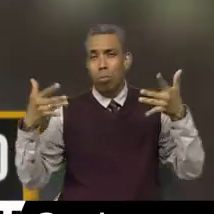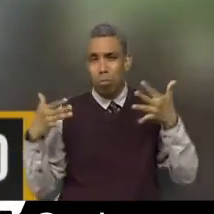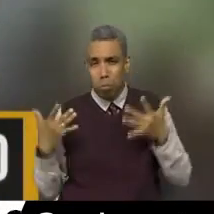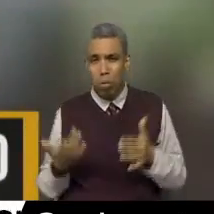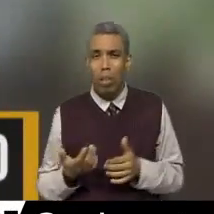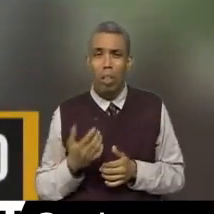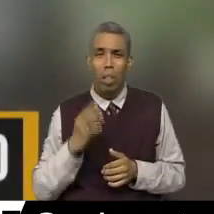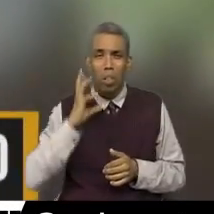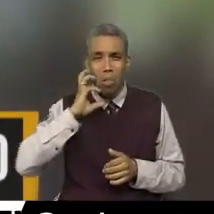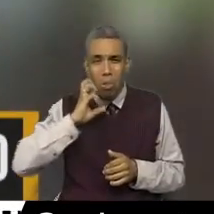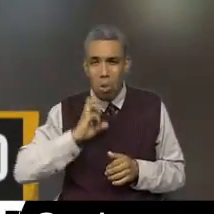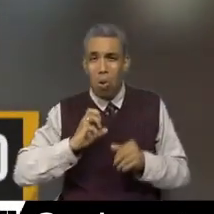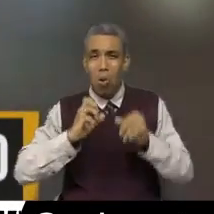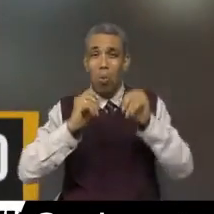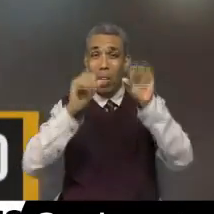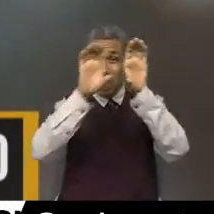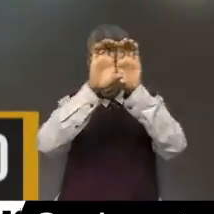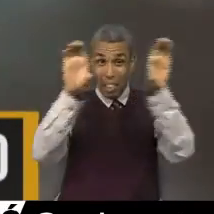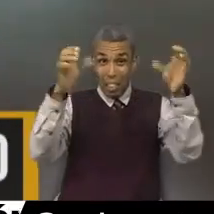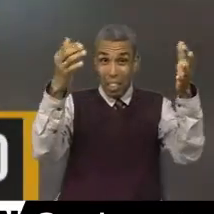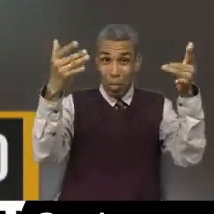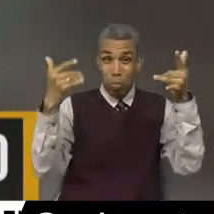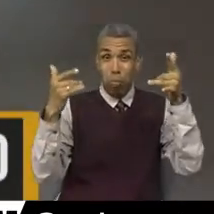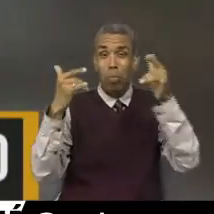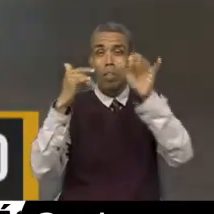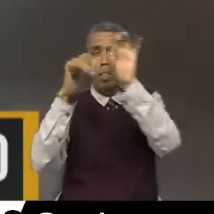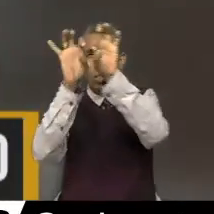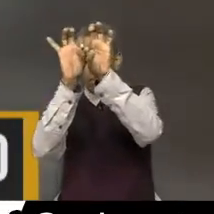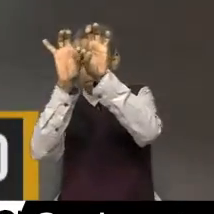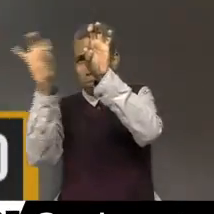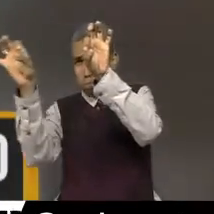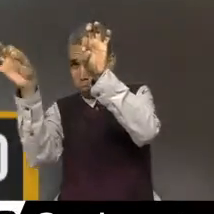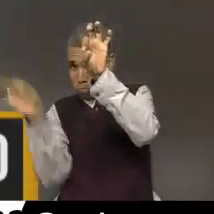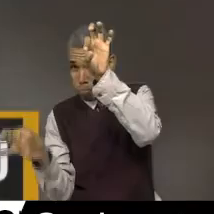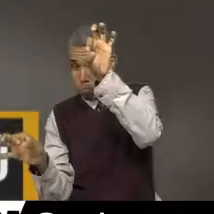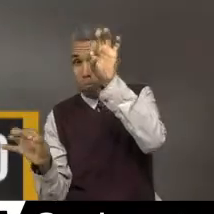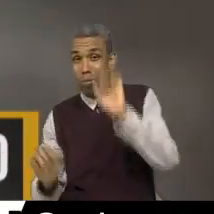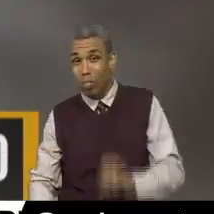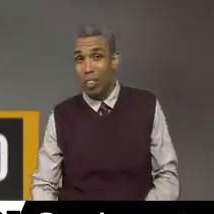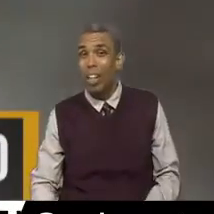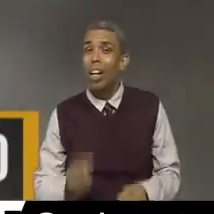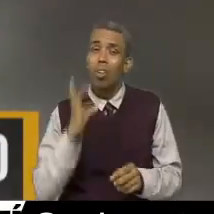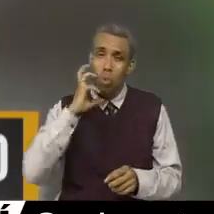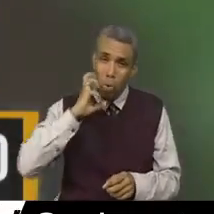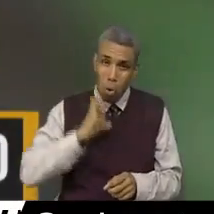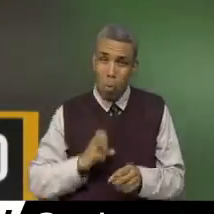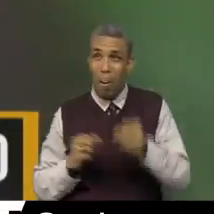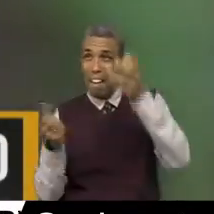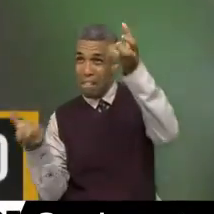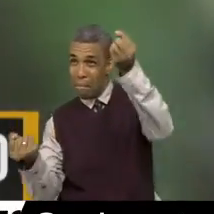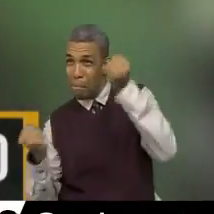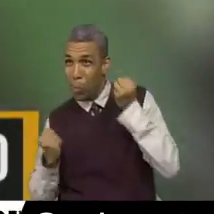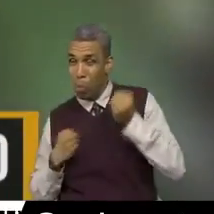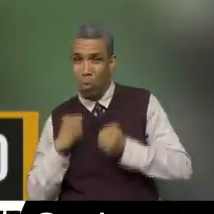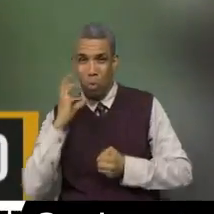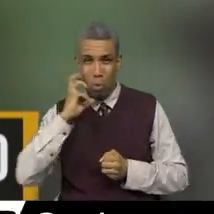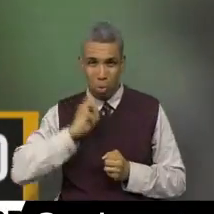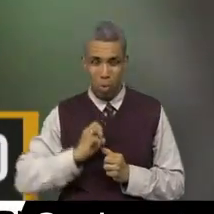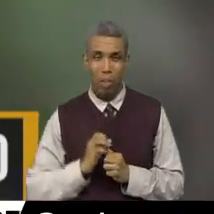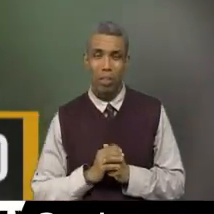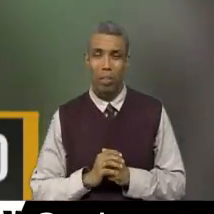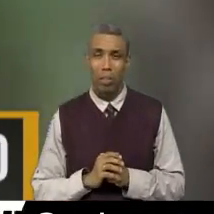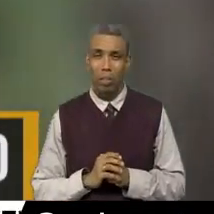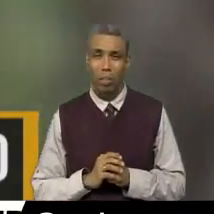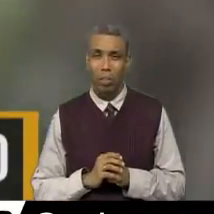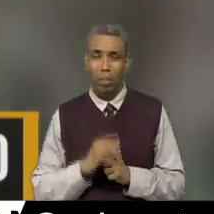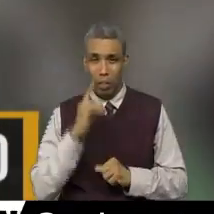aires acondicionados, y eso es una problemática que es constante. Por robarse un letrero, porque en la avenida Cincumbalar hay un